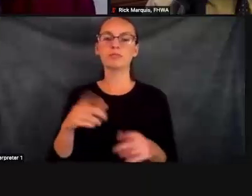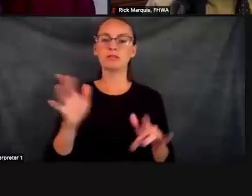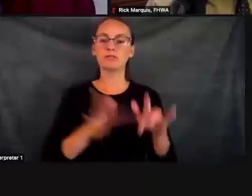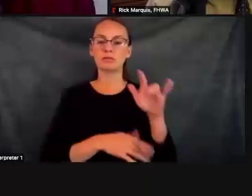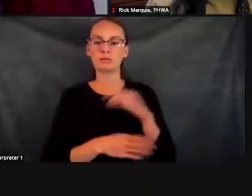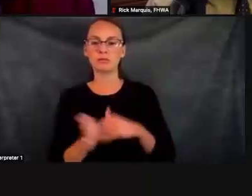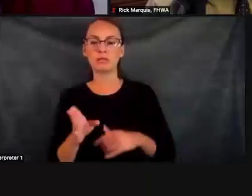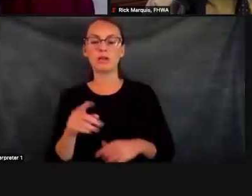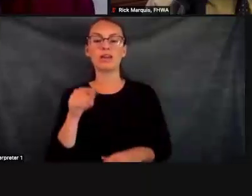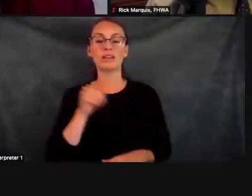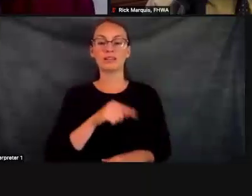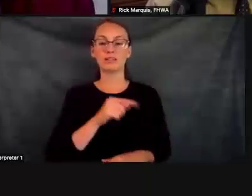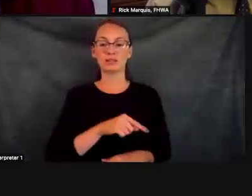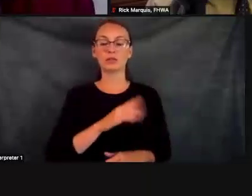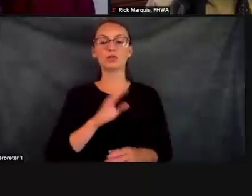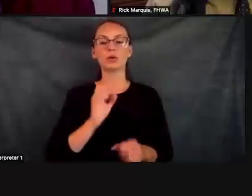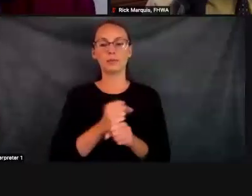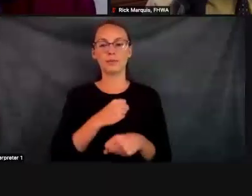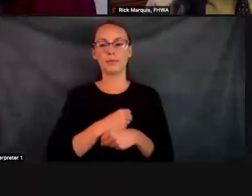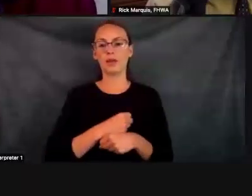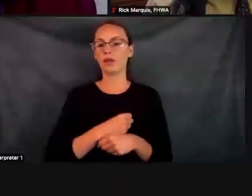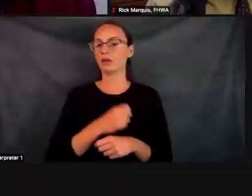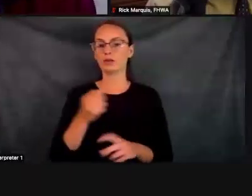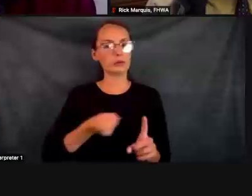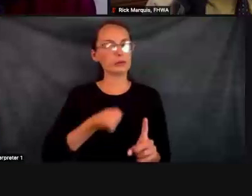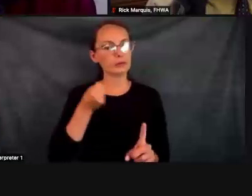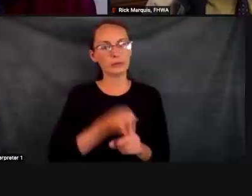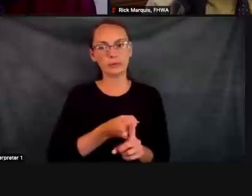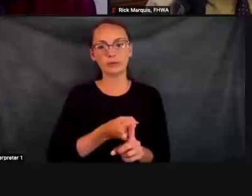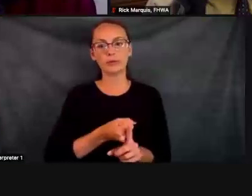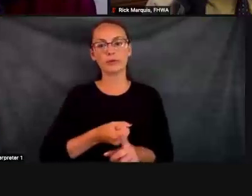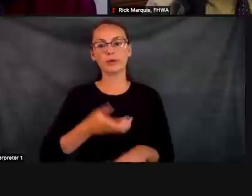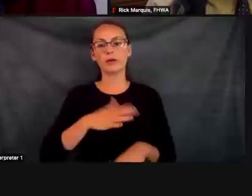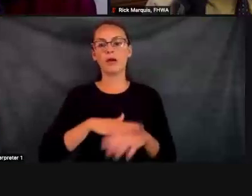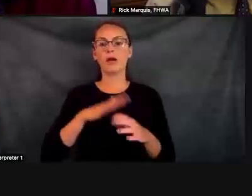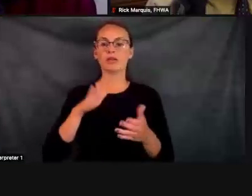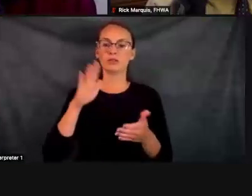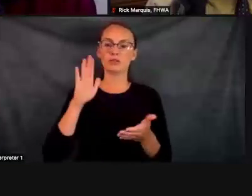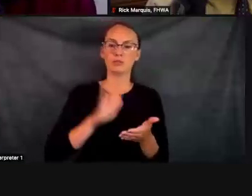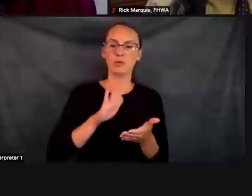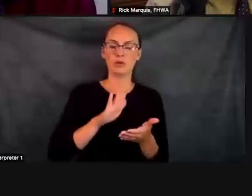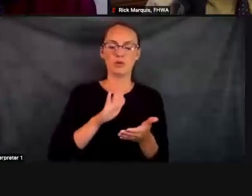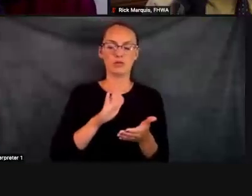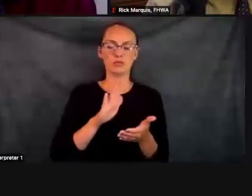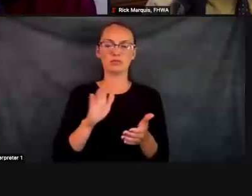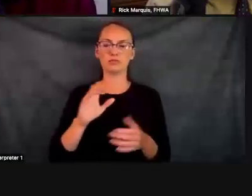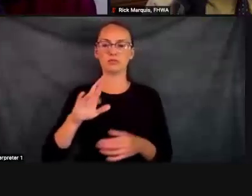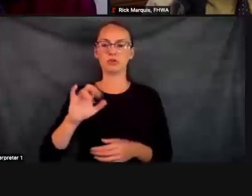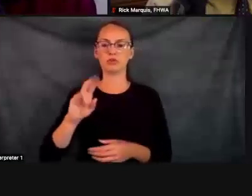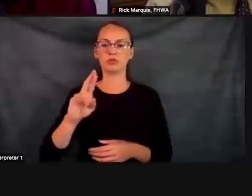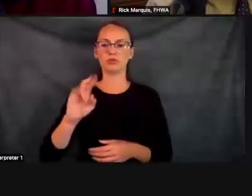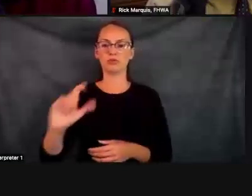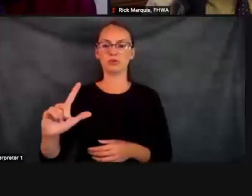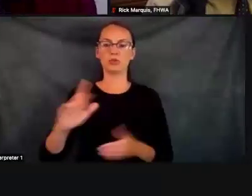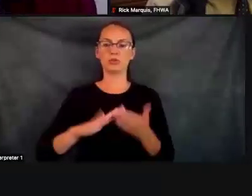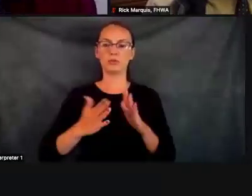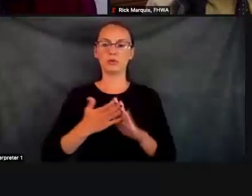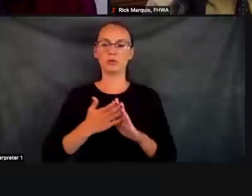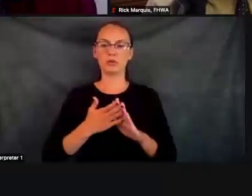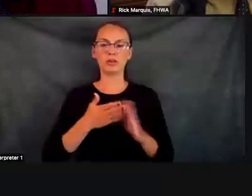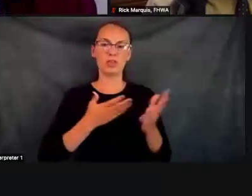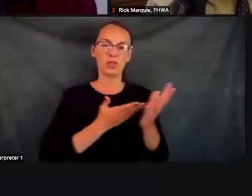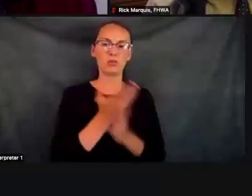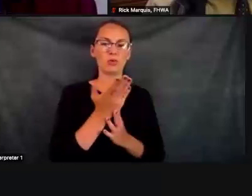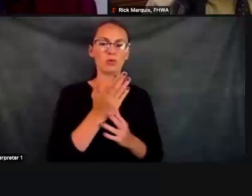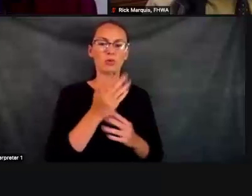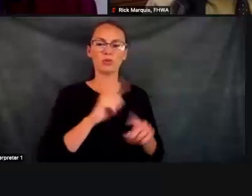a crear un impacto negativo sobre nuestros pequeños